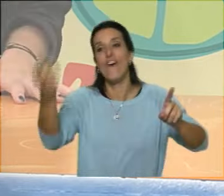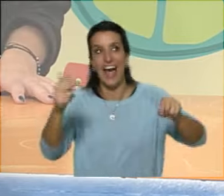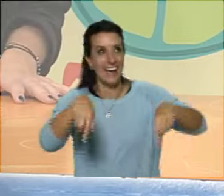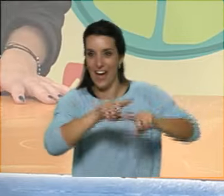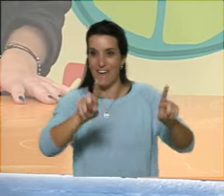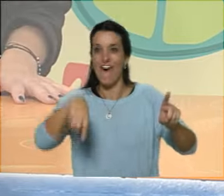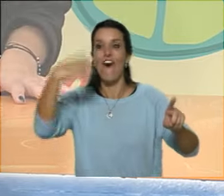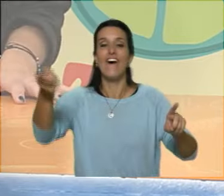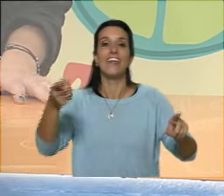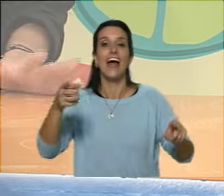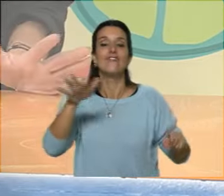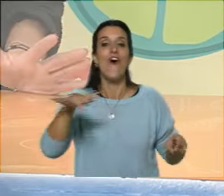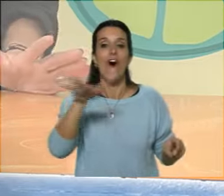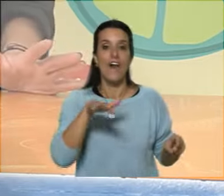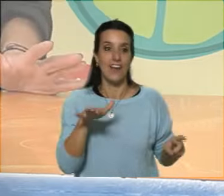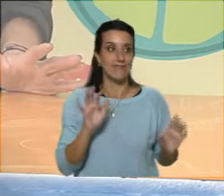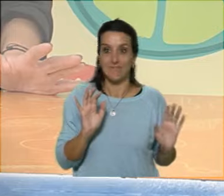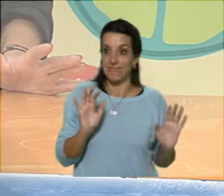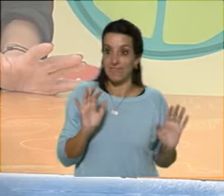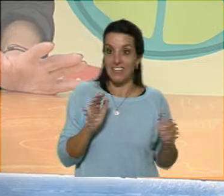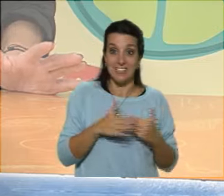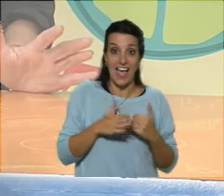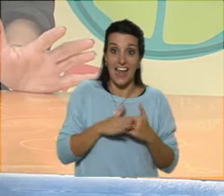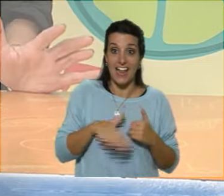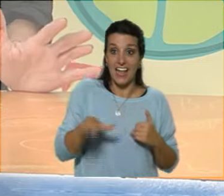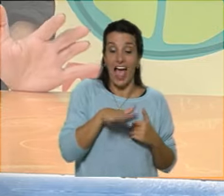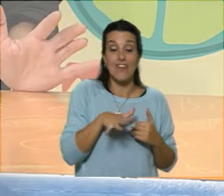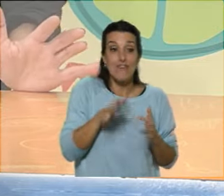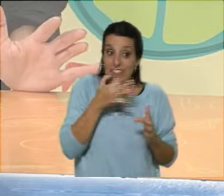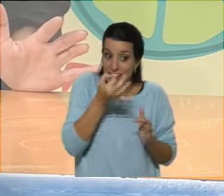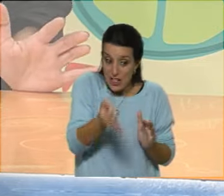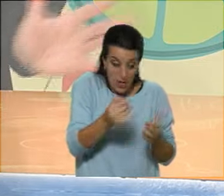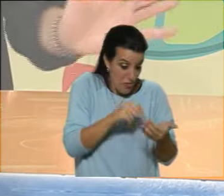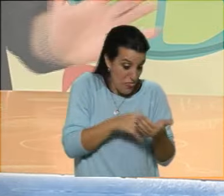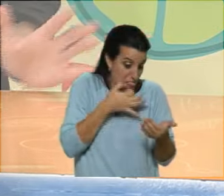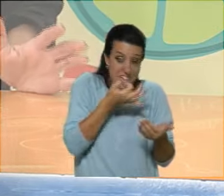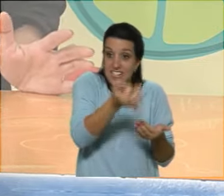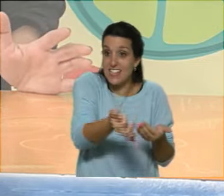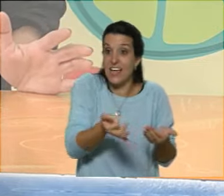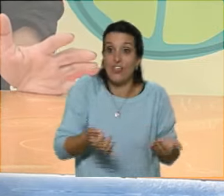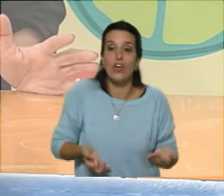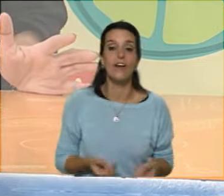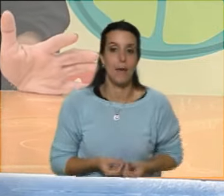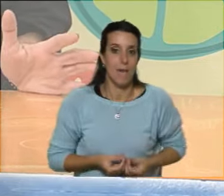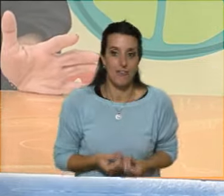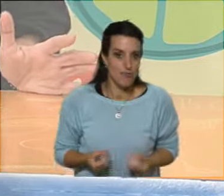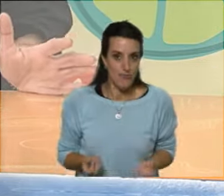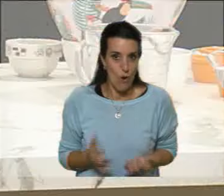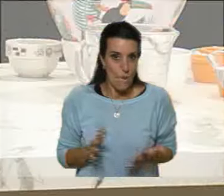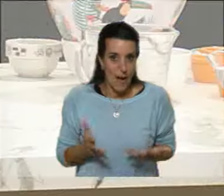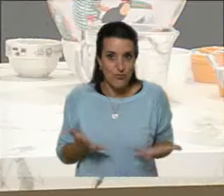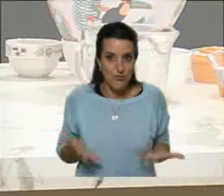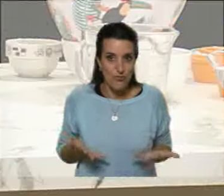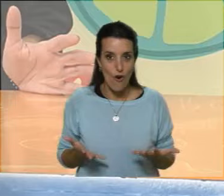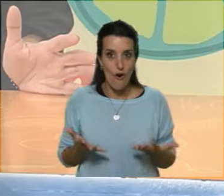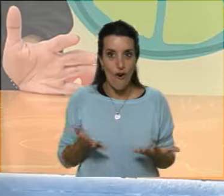queda la zona de barrio. No sé, yo ¿cómo te no estoy, nos cruzamos, Maite? Yo te estoy diciendo la verdad, Lorenzo, que ahí qué está pasando. ¿Vos mandale está